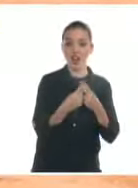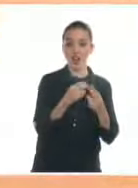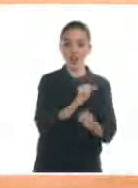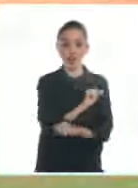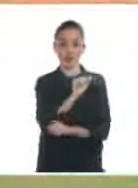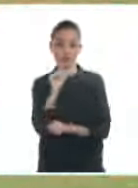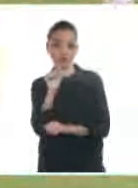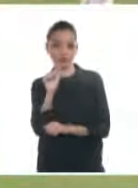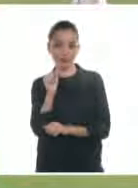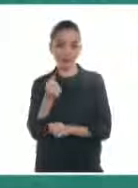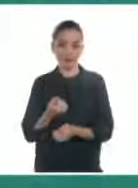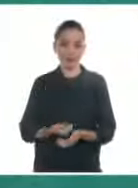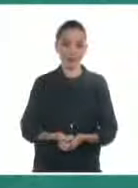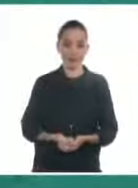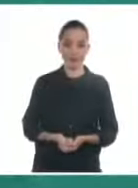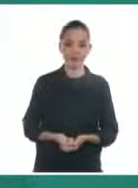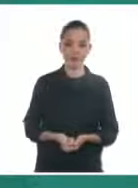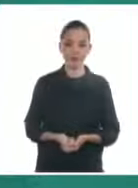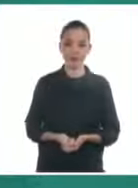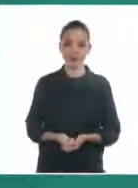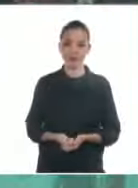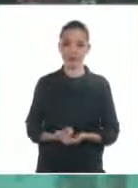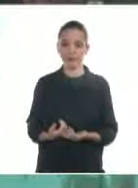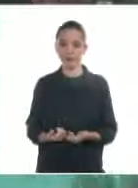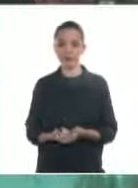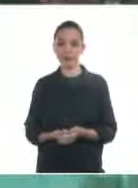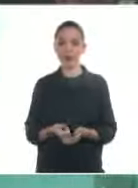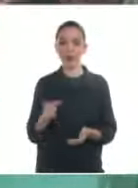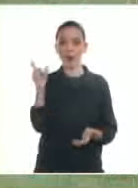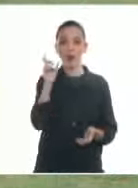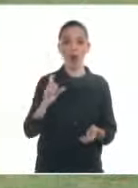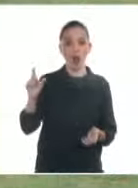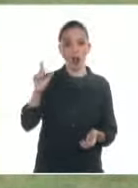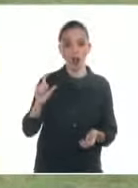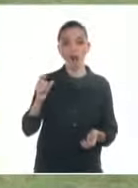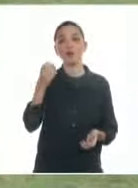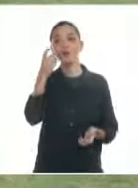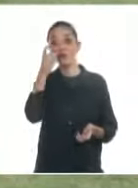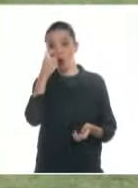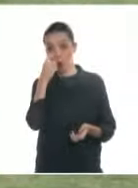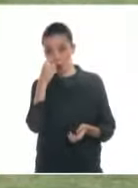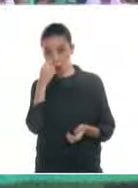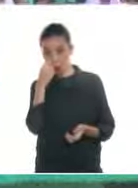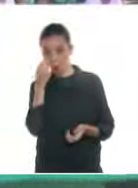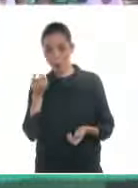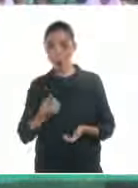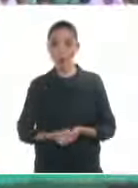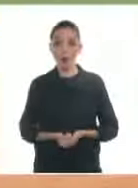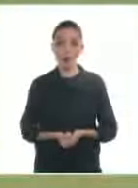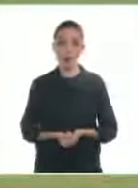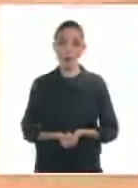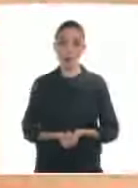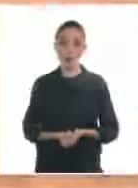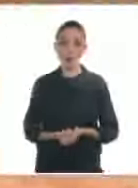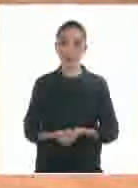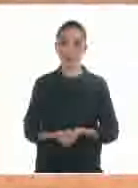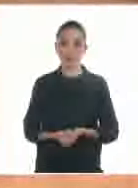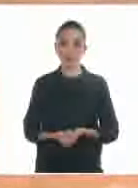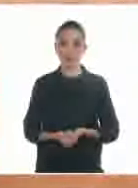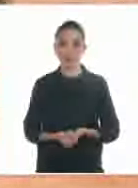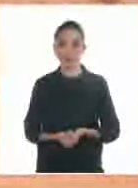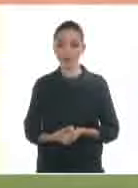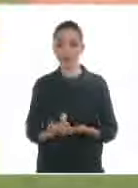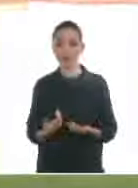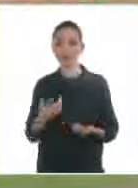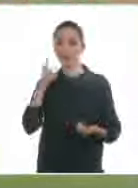en el diamante, Hermes González. Por Camagüey, Rodolfo Solís. Aunque los de casa marcaron primero con la salida del montículo del lanzador